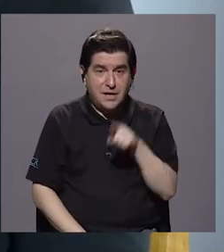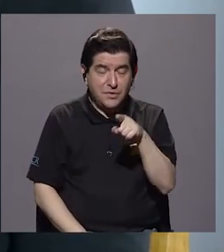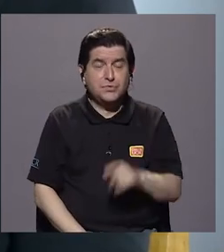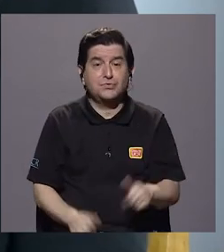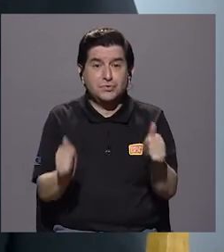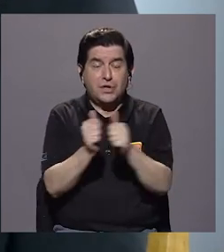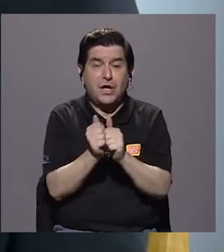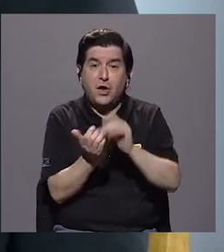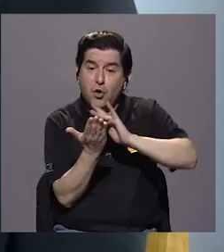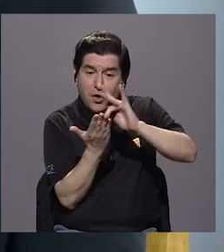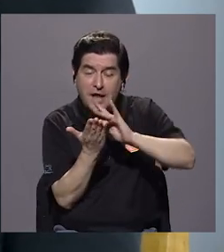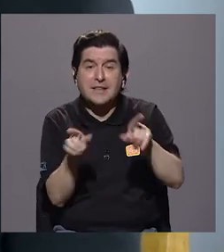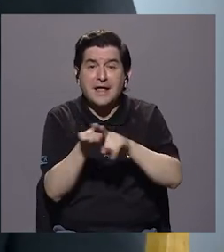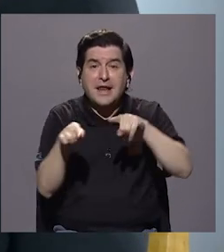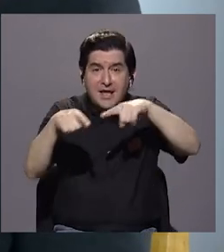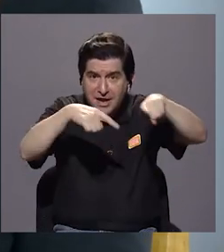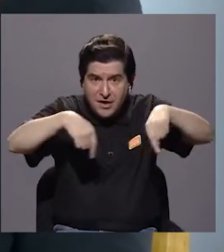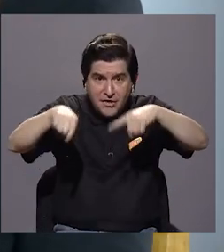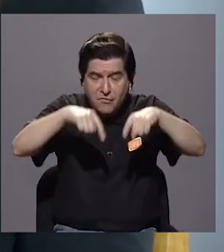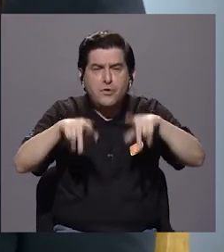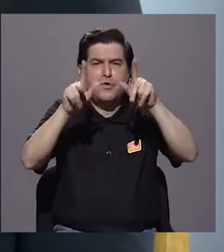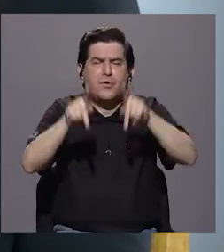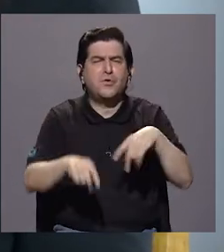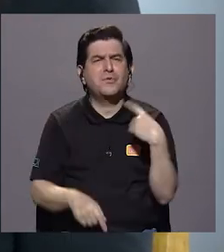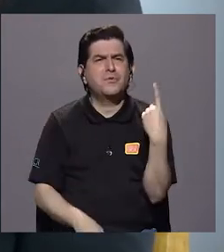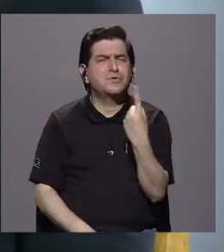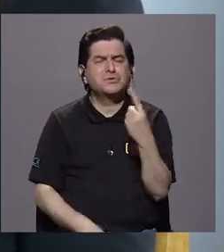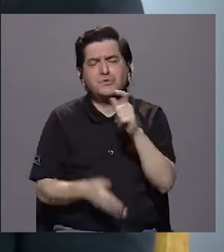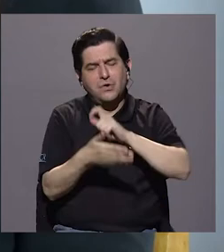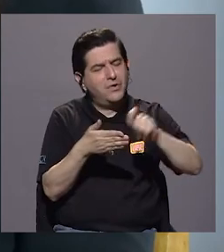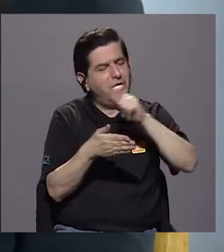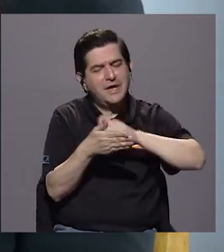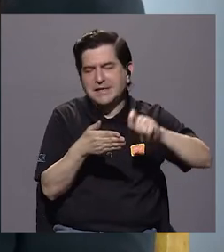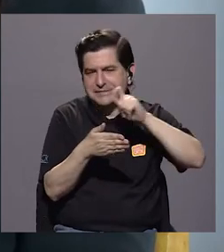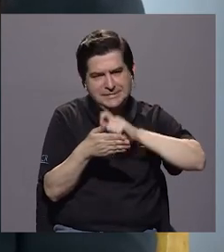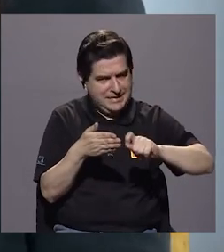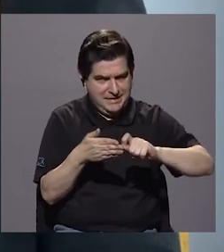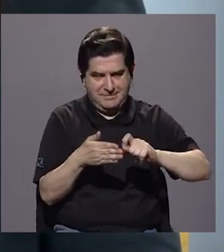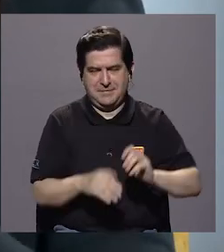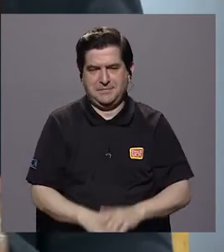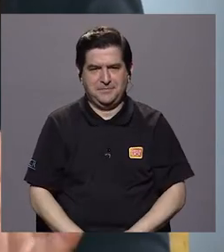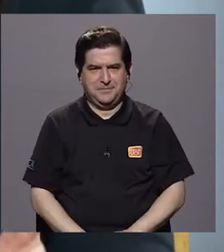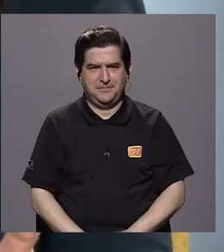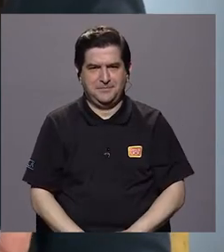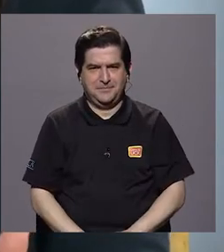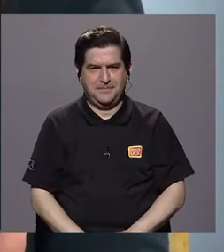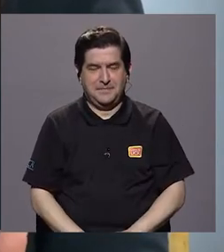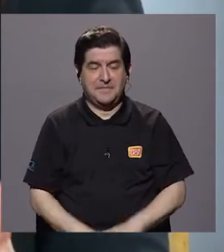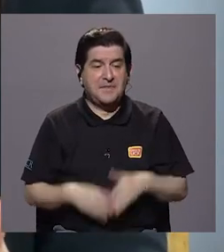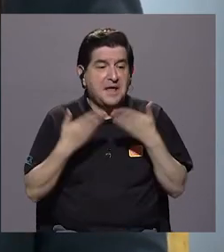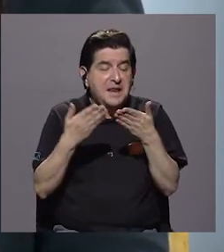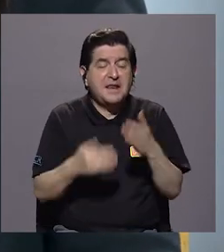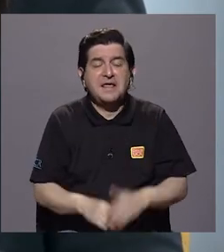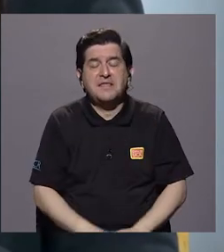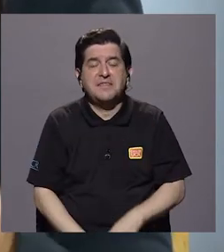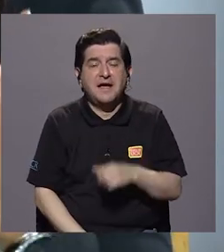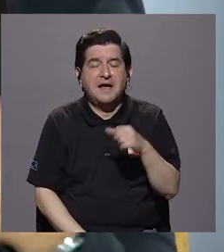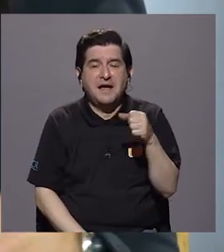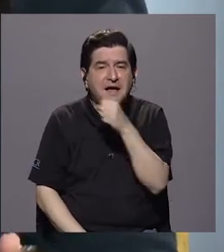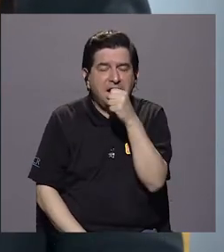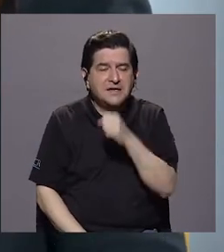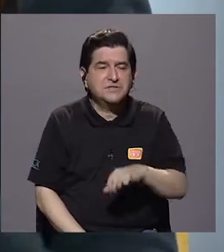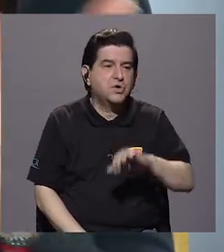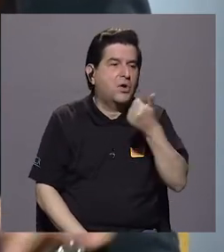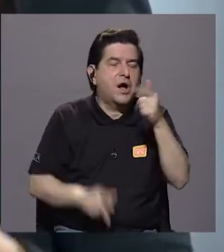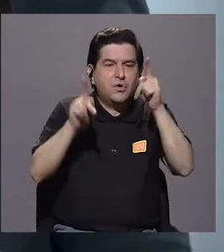Ajá. Alguna gente solo escribe, uh-huh. Le dan la canción a un arreglista y el